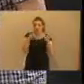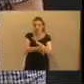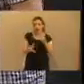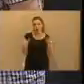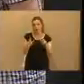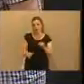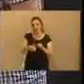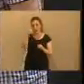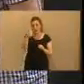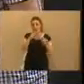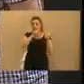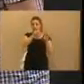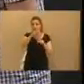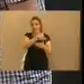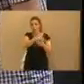¿no?